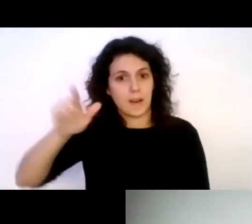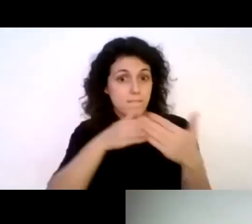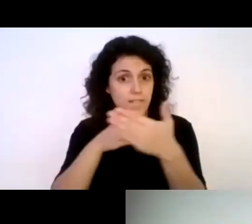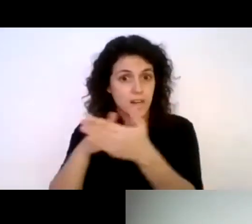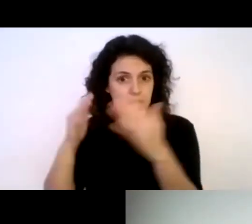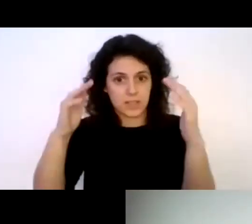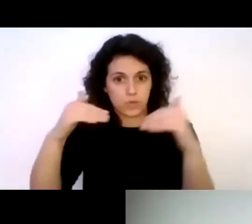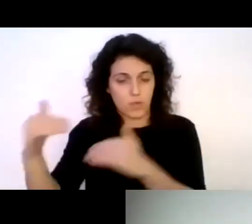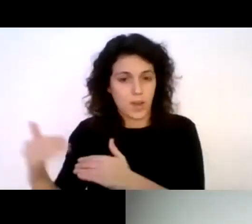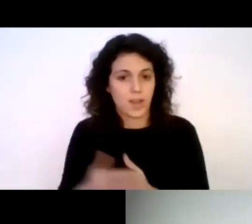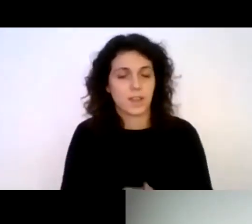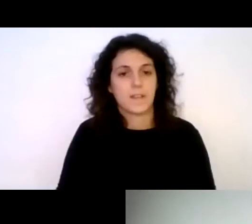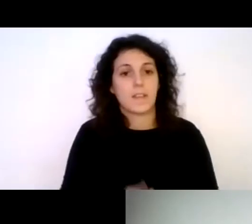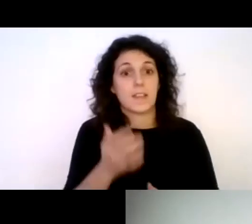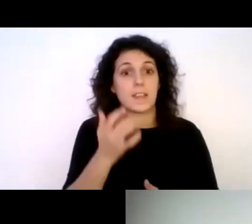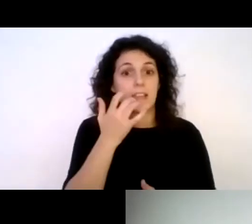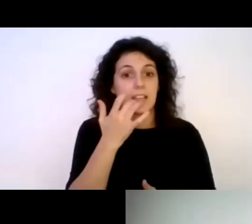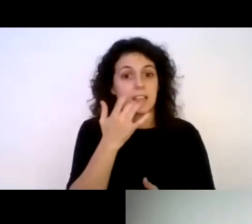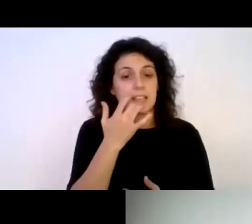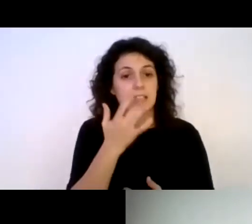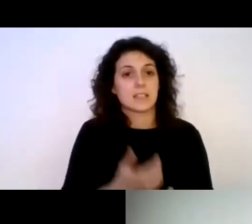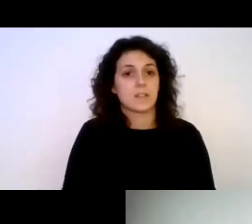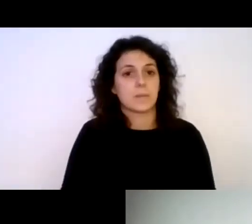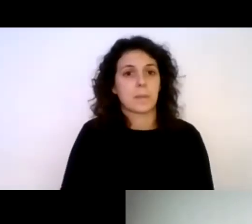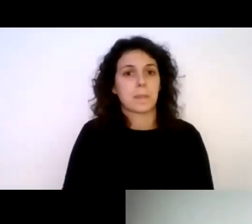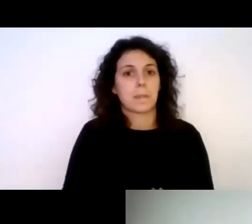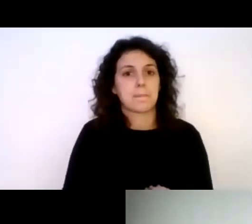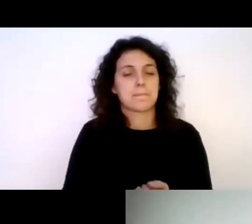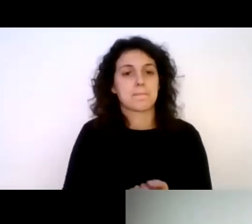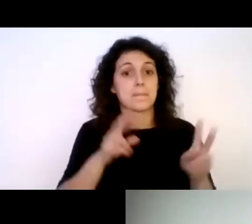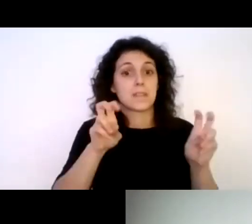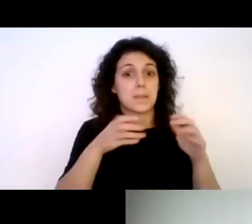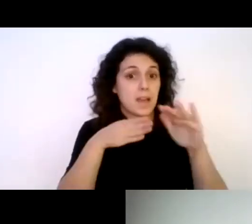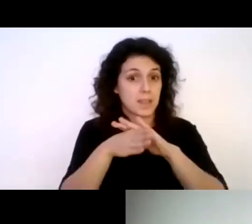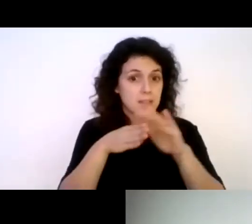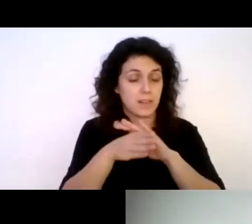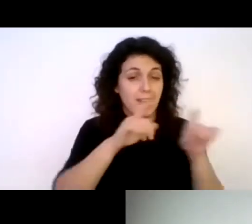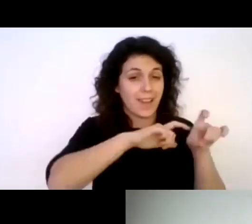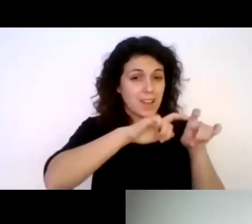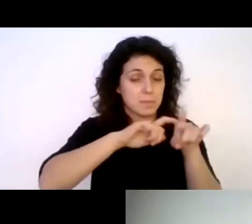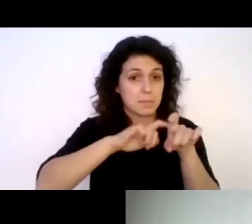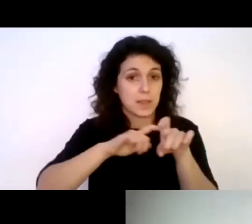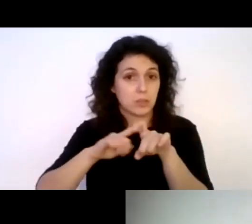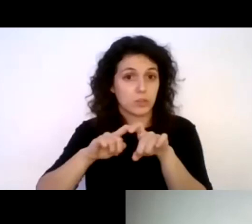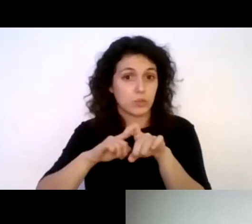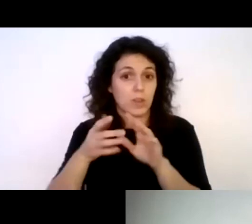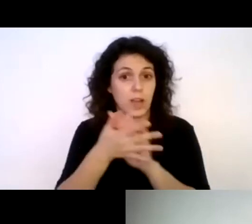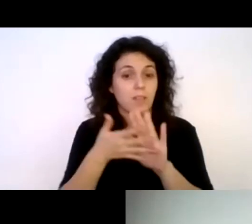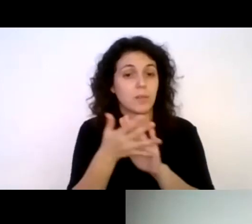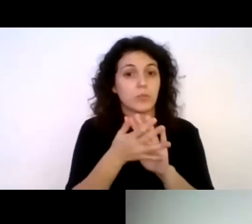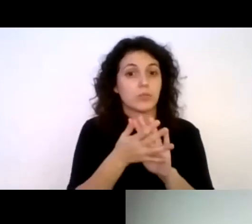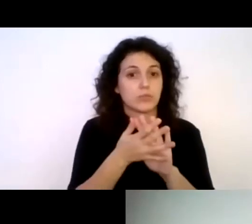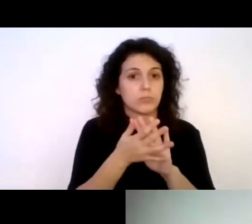Accessibility, then people with si vemos los aspectos de la accesibilidad y los atajamos, vemos que prácticamente